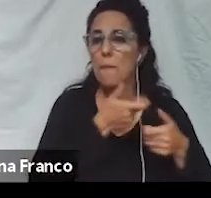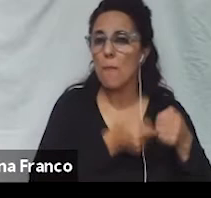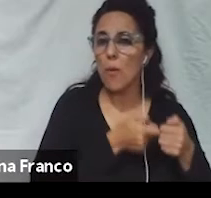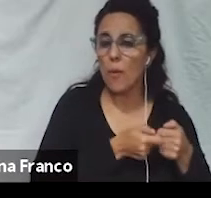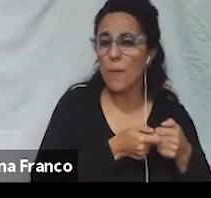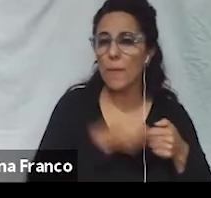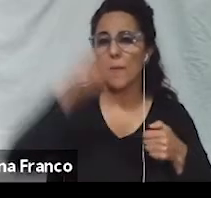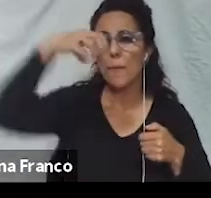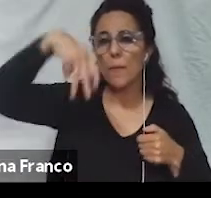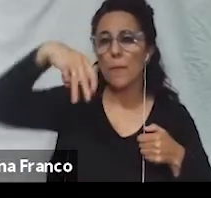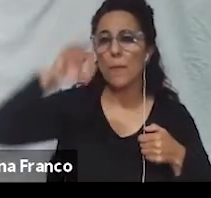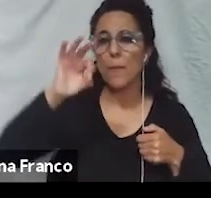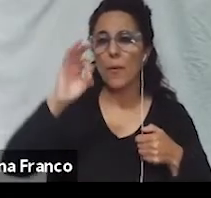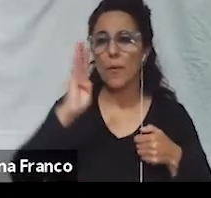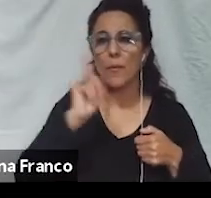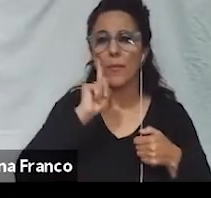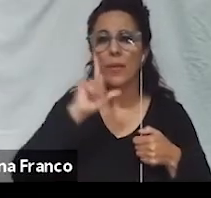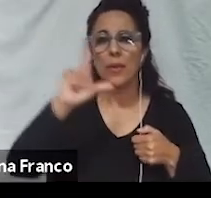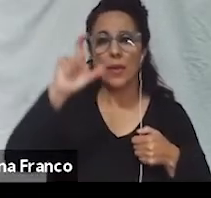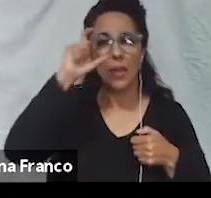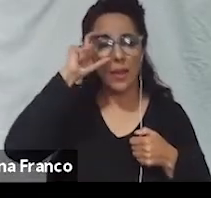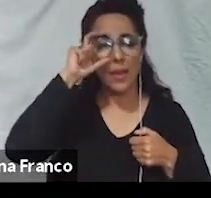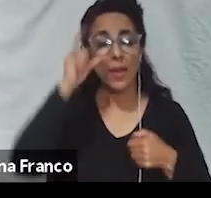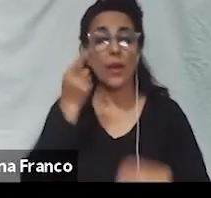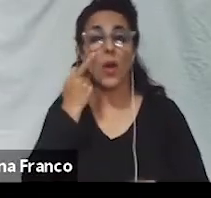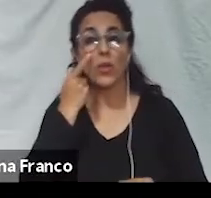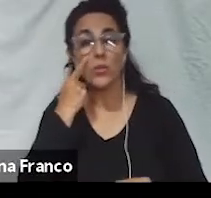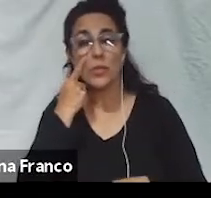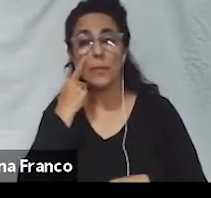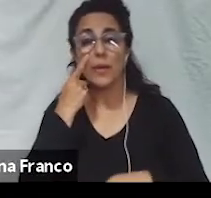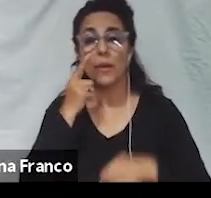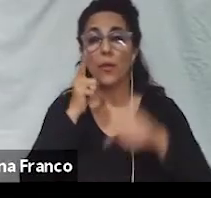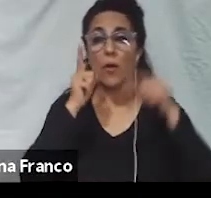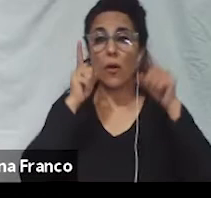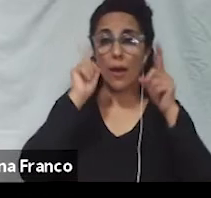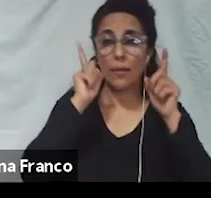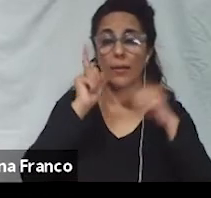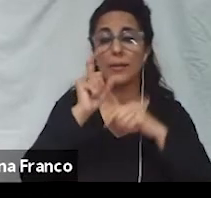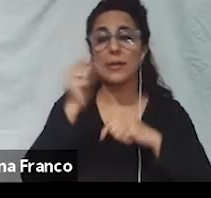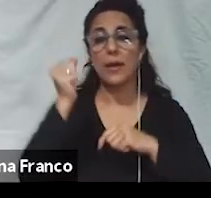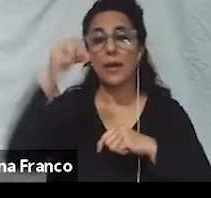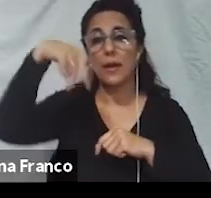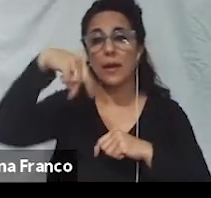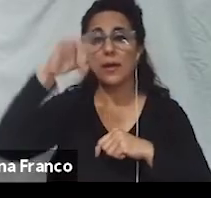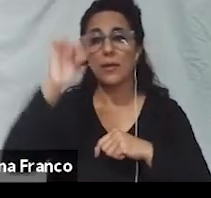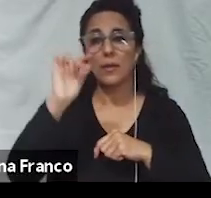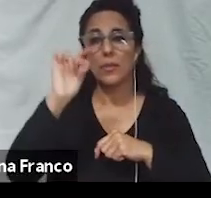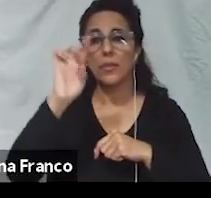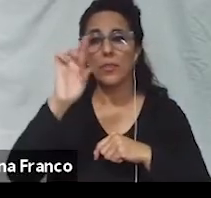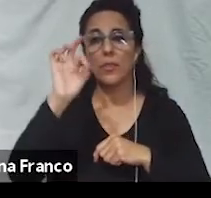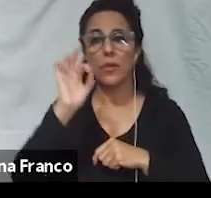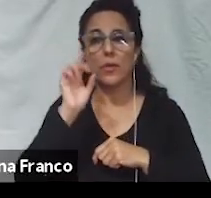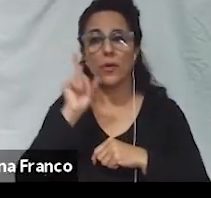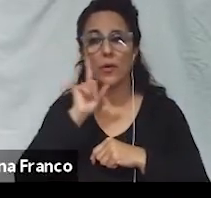de celulares y aplicaciones, vamos a tener conocimientos sobre Android y sobre iOS,